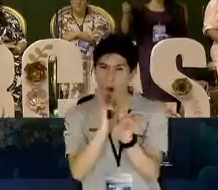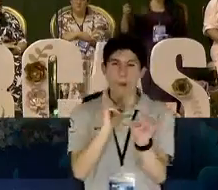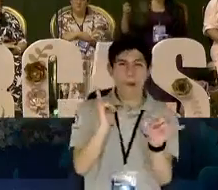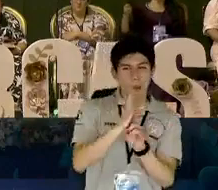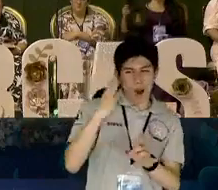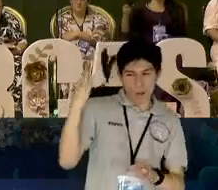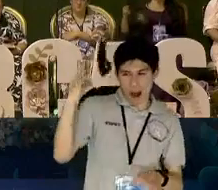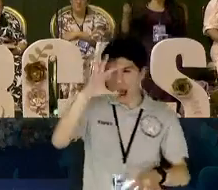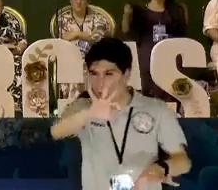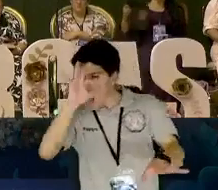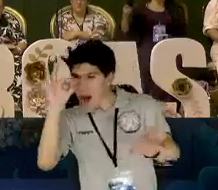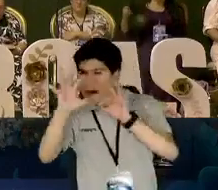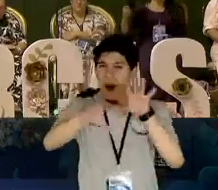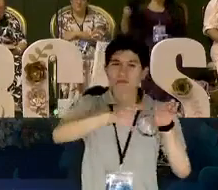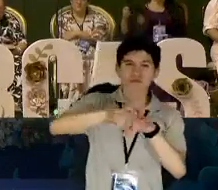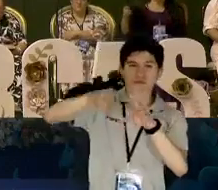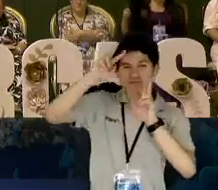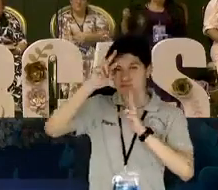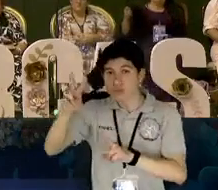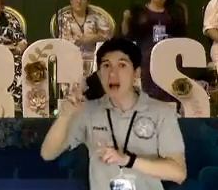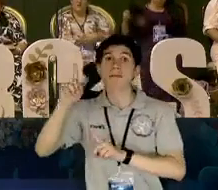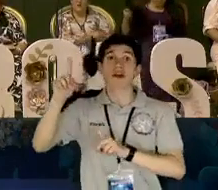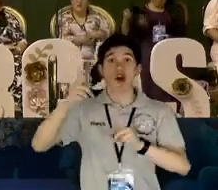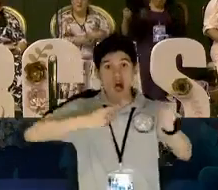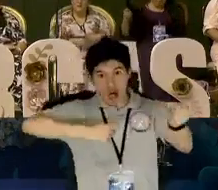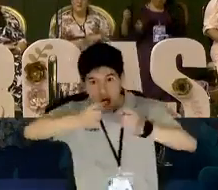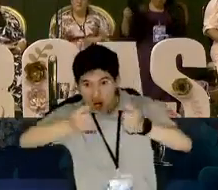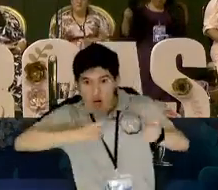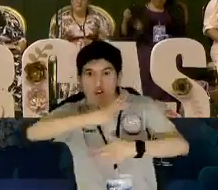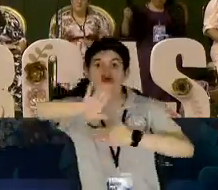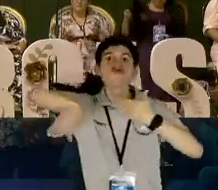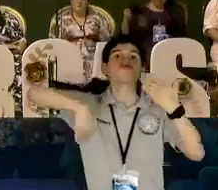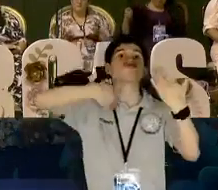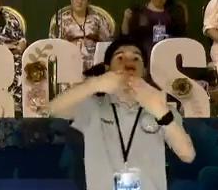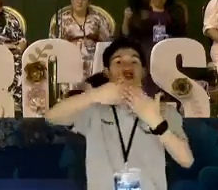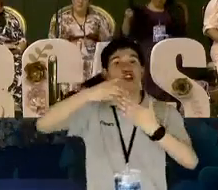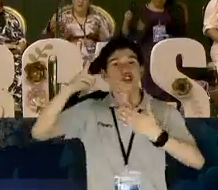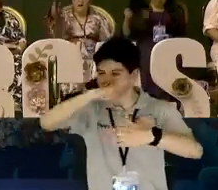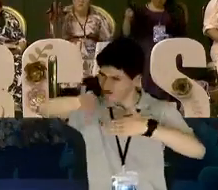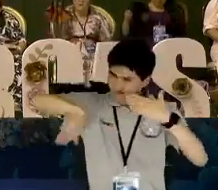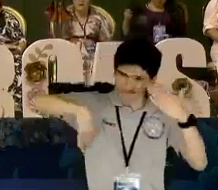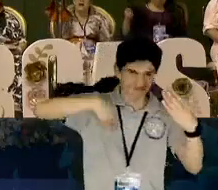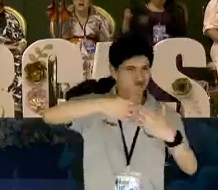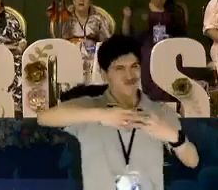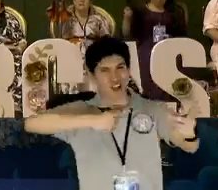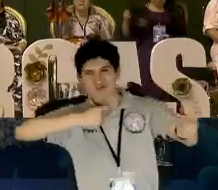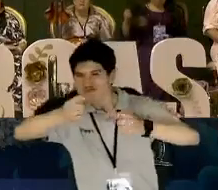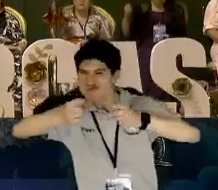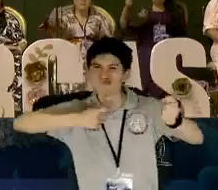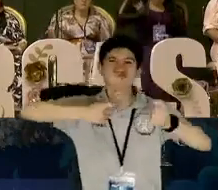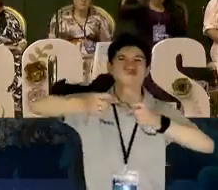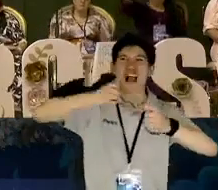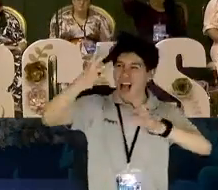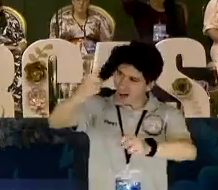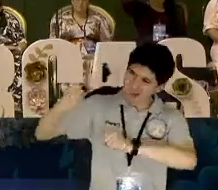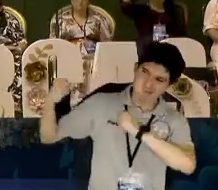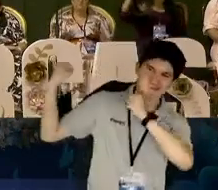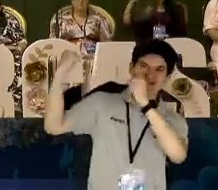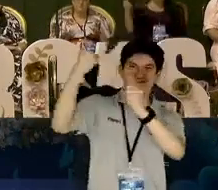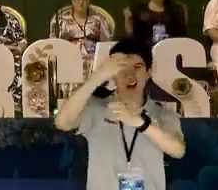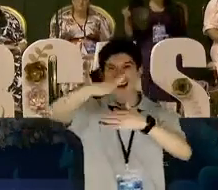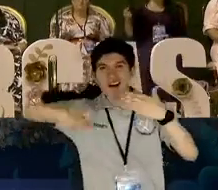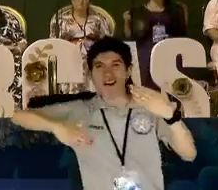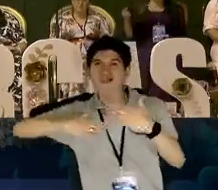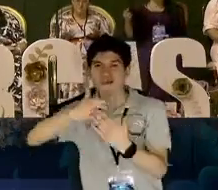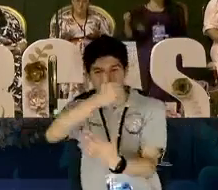todo, porque a Él no se le sale nada de control. Él tiene todo el control, Él tiene todo el poder, Él tiene toda